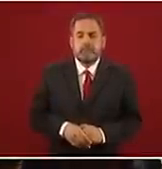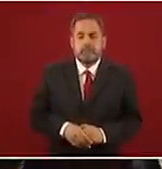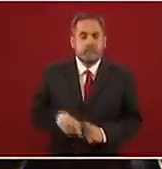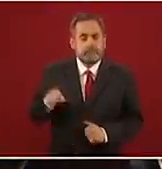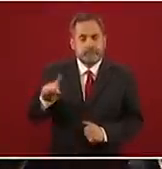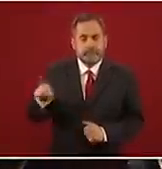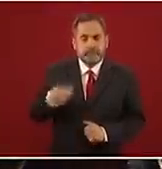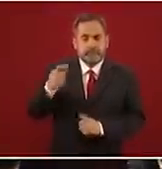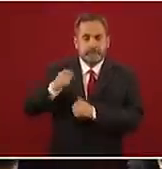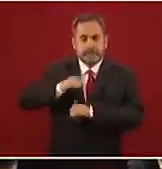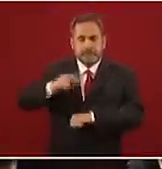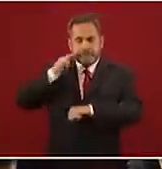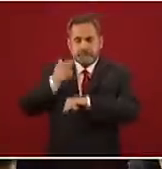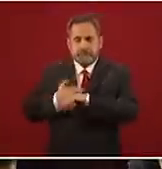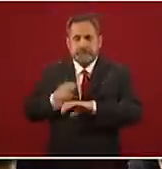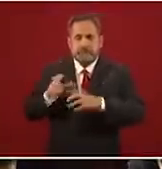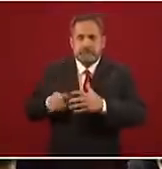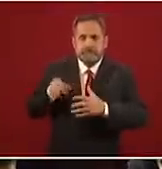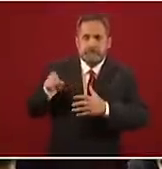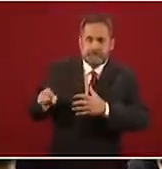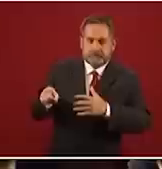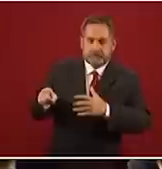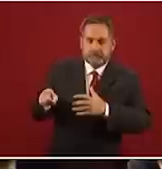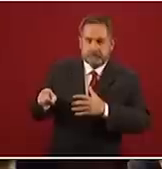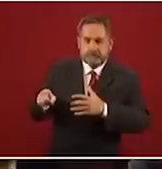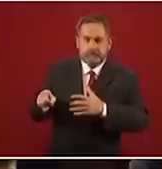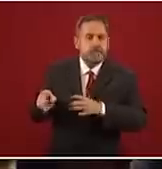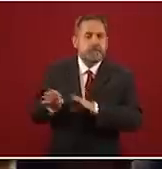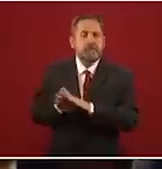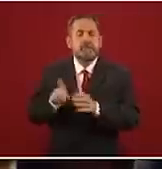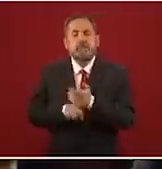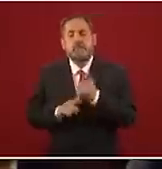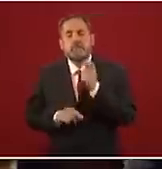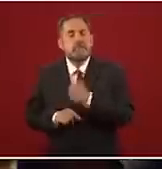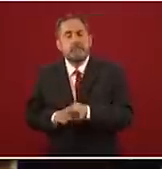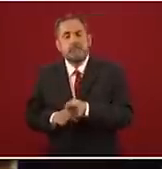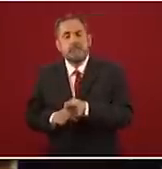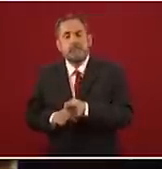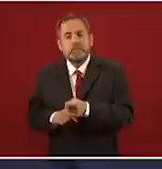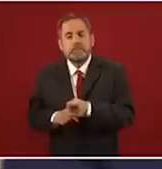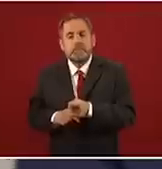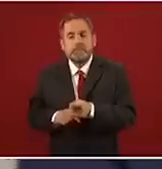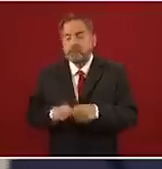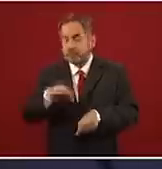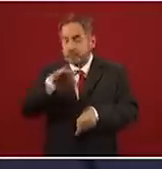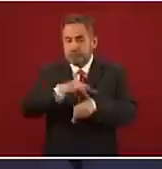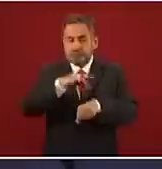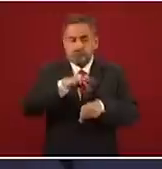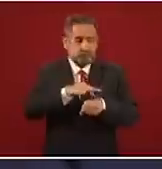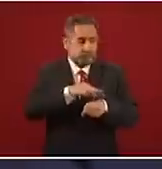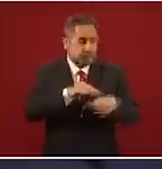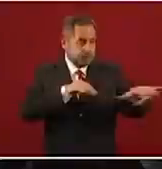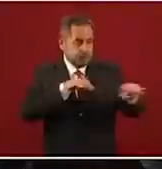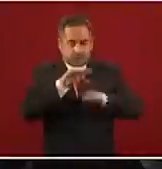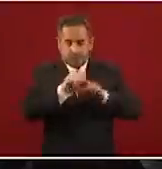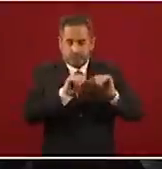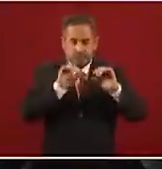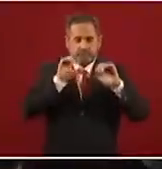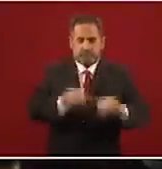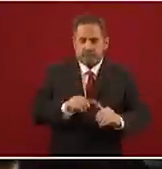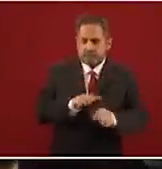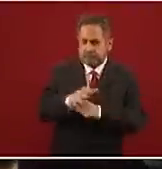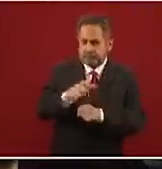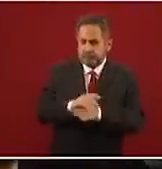es el responsable de que no falten los médicos. A ver,